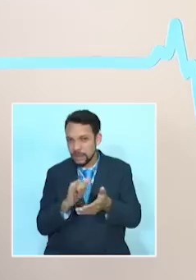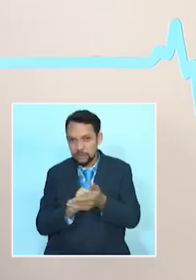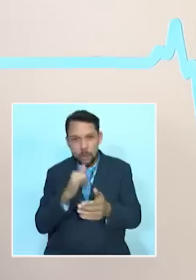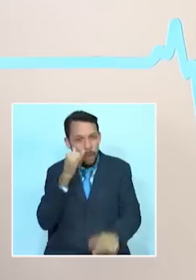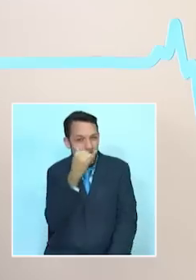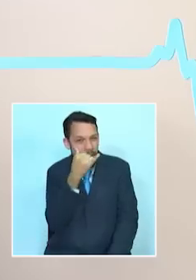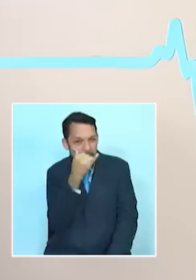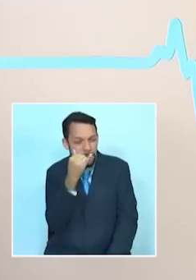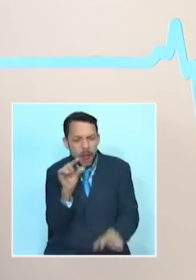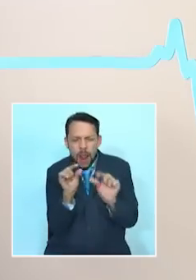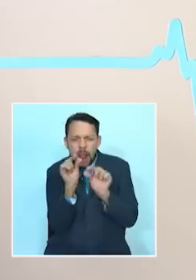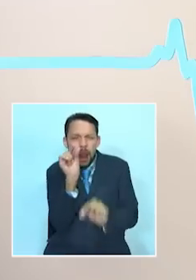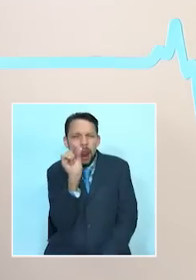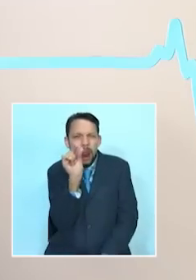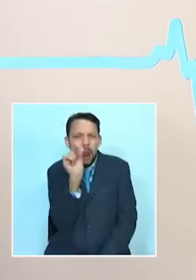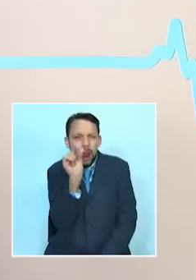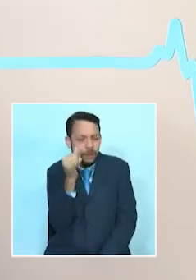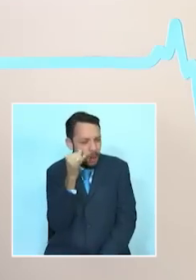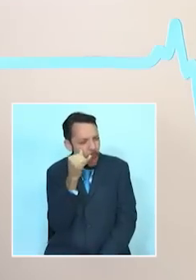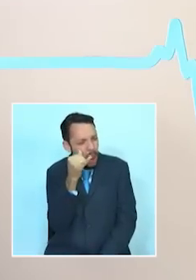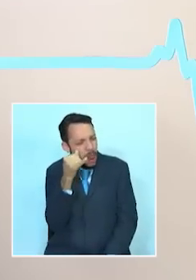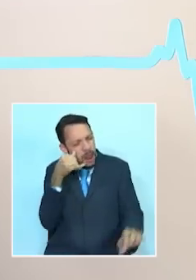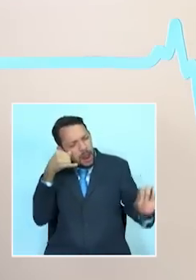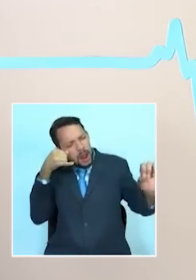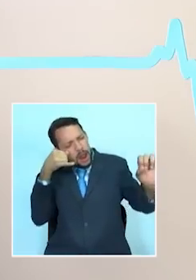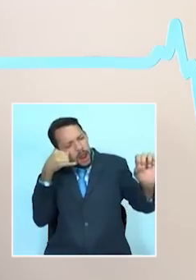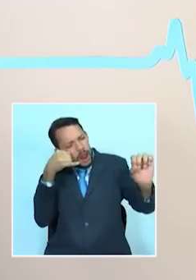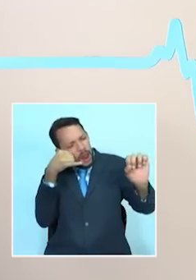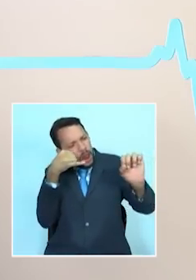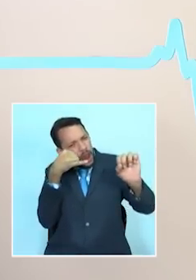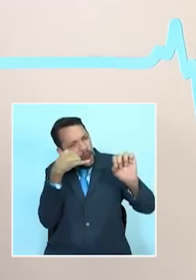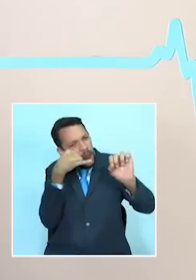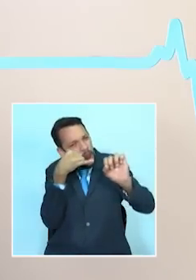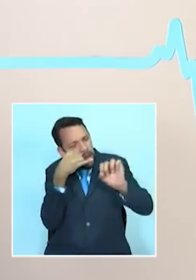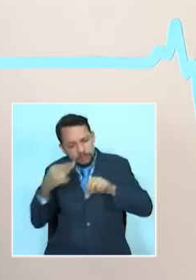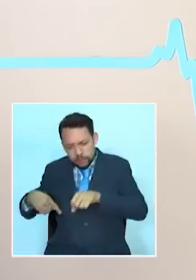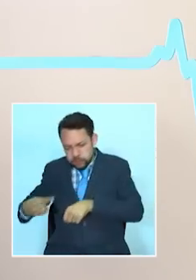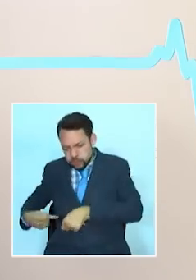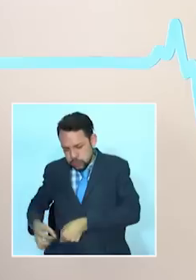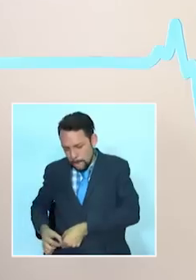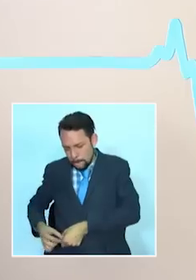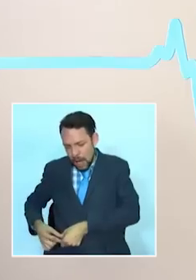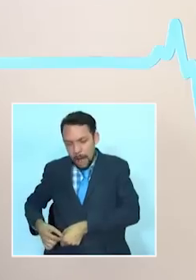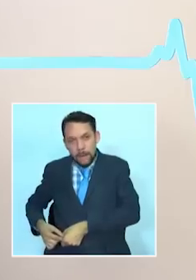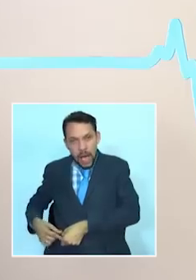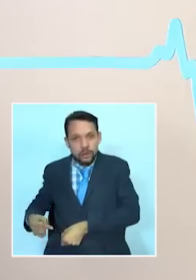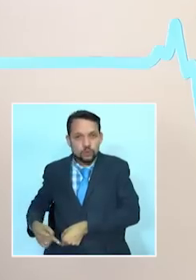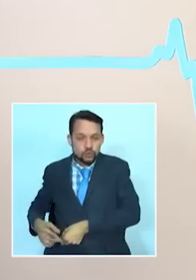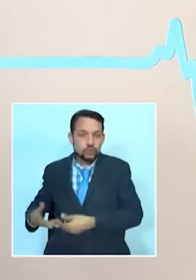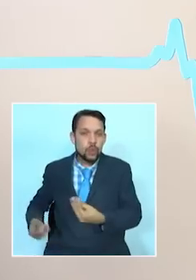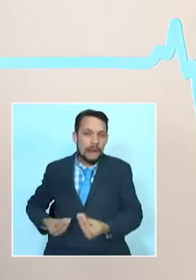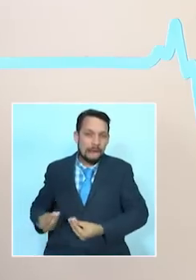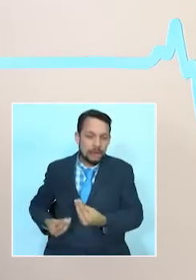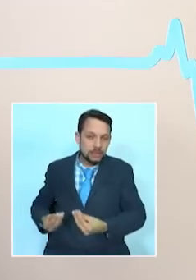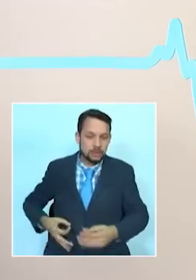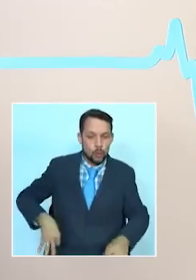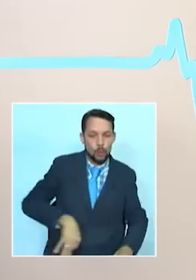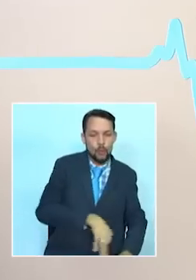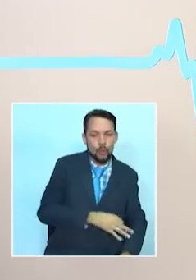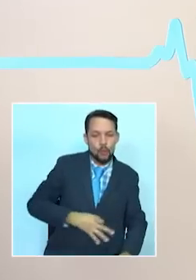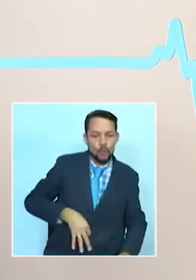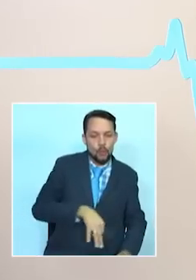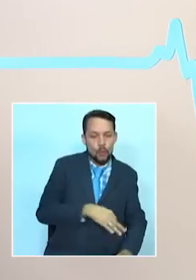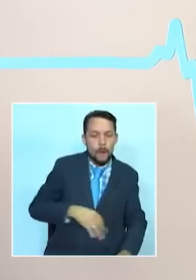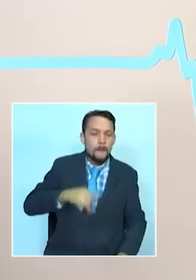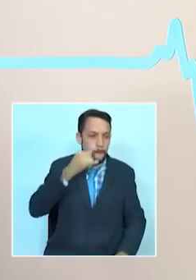camarita digámoslo así por vía rectal y aquí empezamos a ver cómo está el paquete hemorroidal cómo está el intestino y si hay algun otro